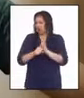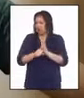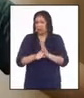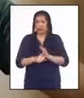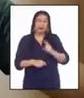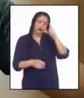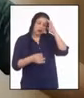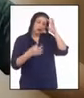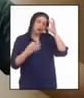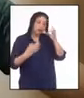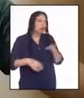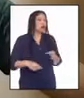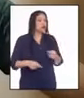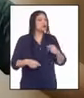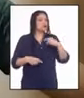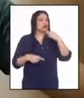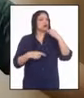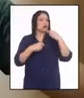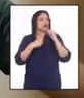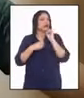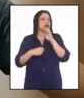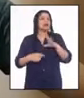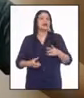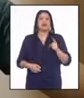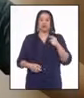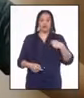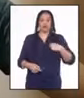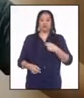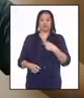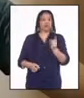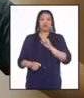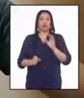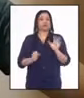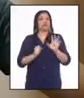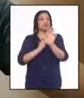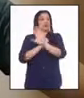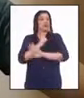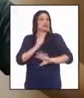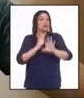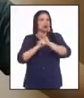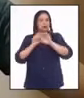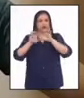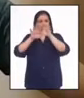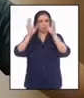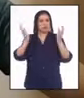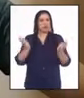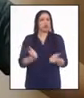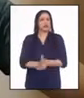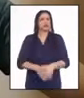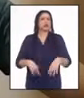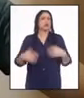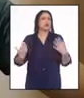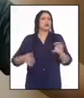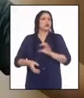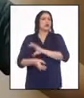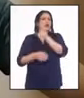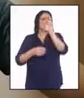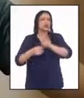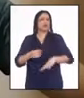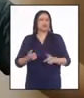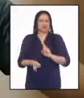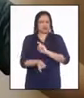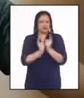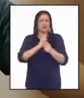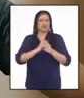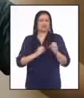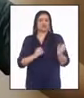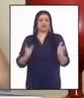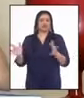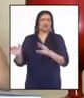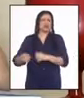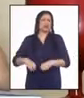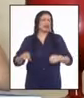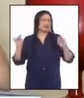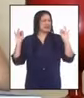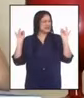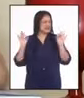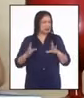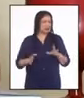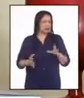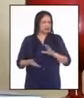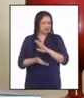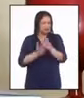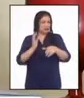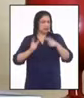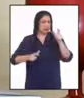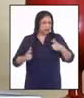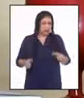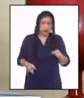con sus declaraciones. Si no protegemos al planeta, las consecuencias del cambio climático van a ser catastróficas. Y varias